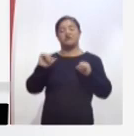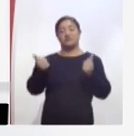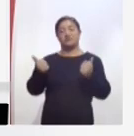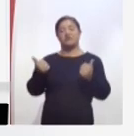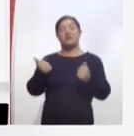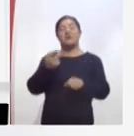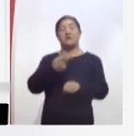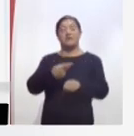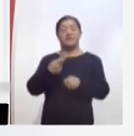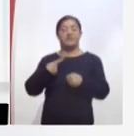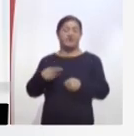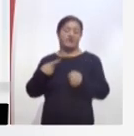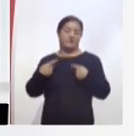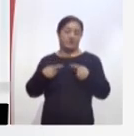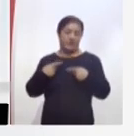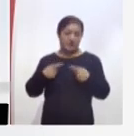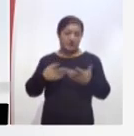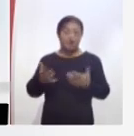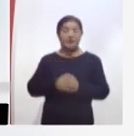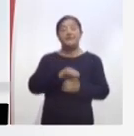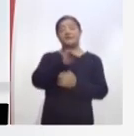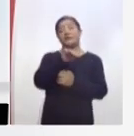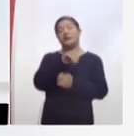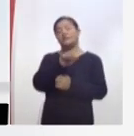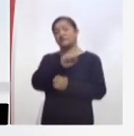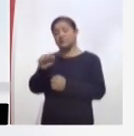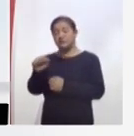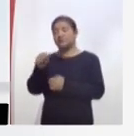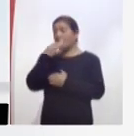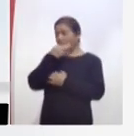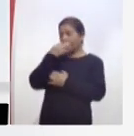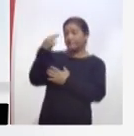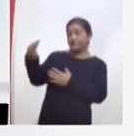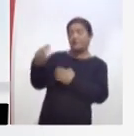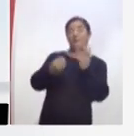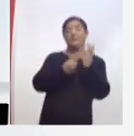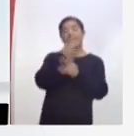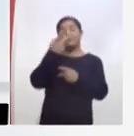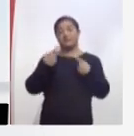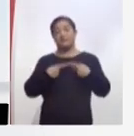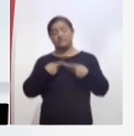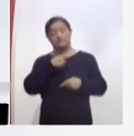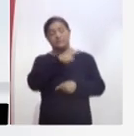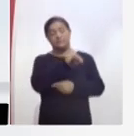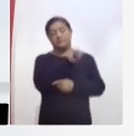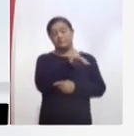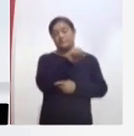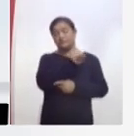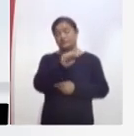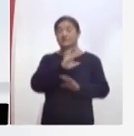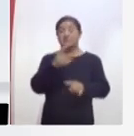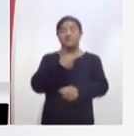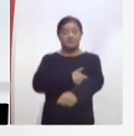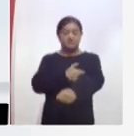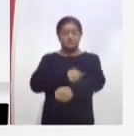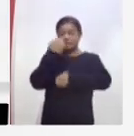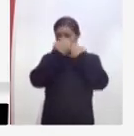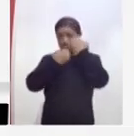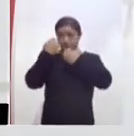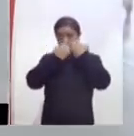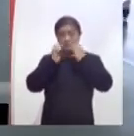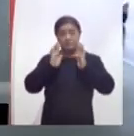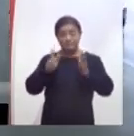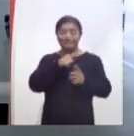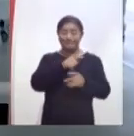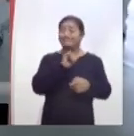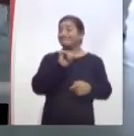el Instituto Mexicano del Seguro Social en Tlaxcala le notificó el nuevo caso, una vez que se practicaron las pruebas correspondientes.